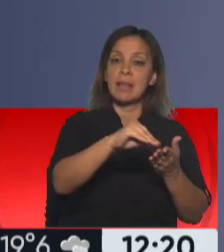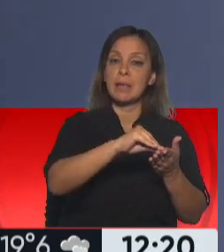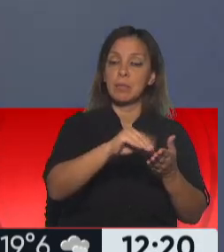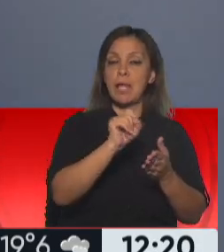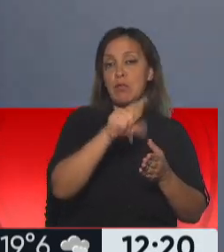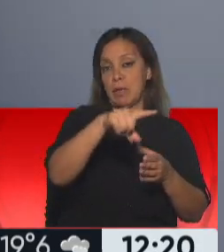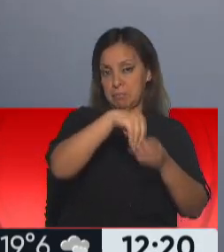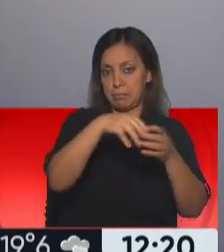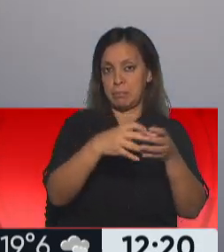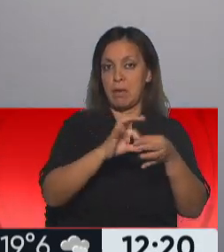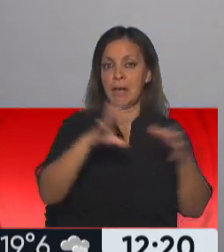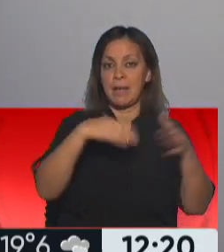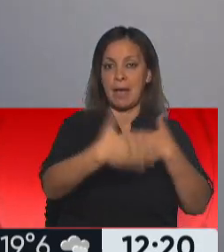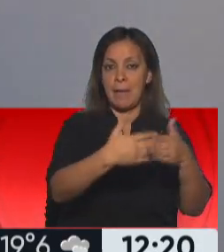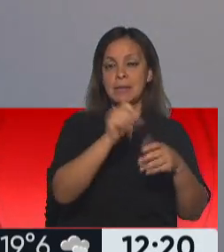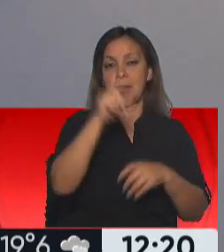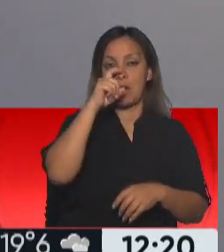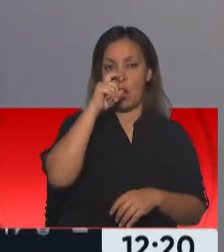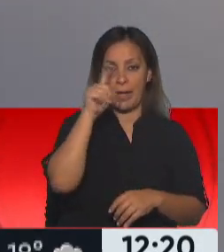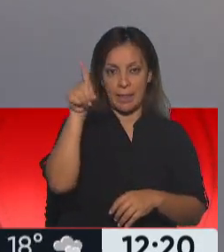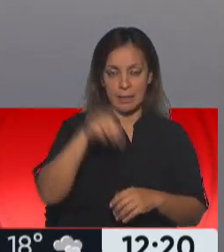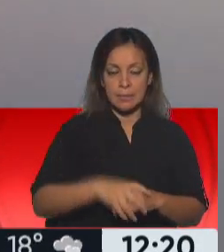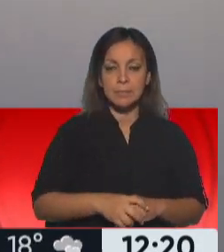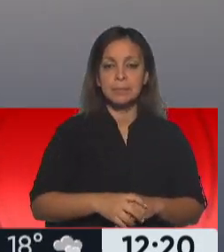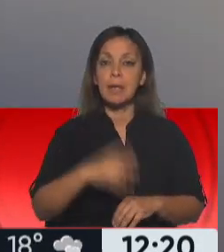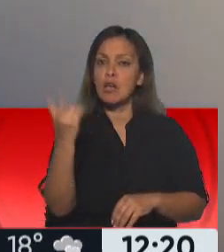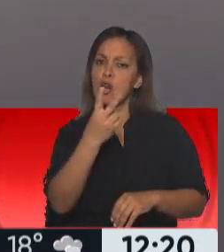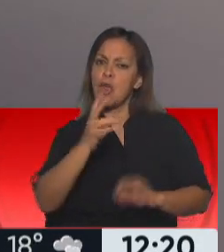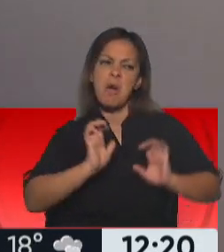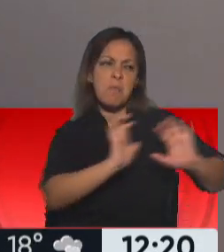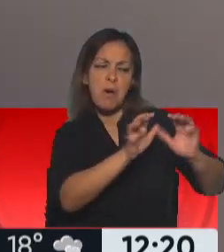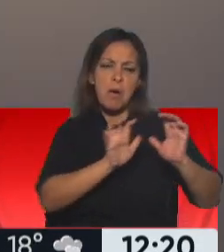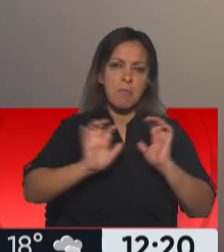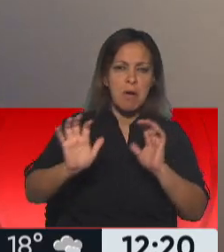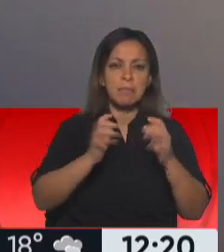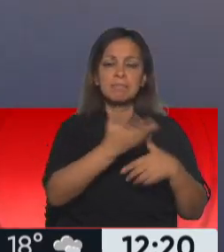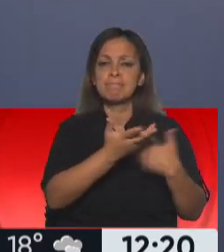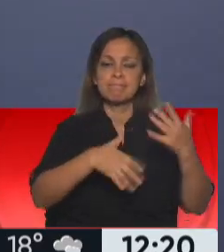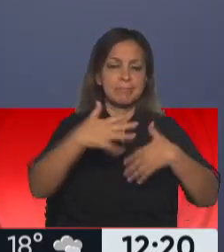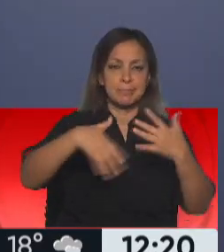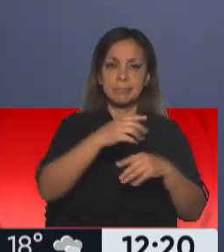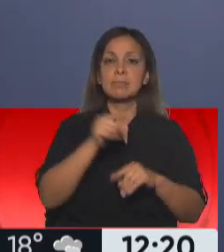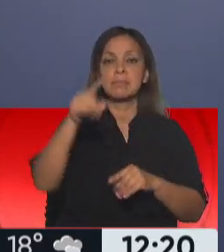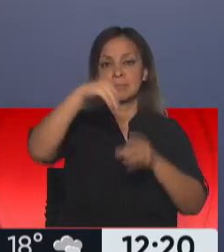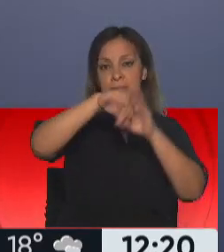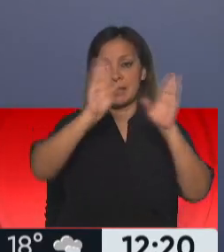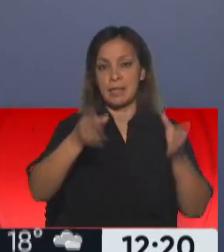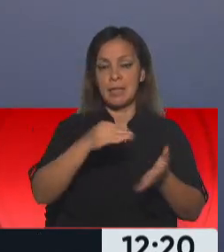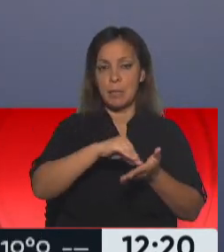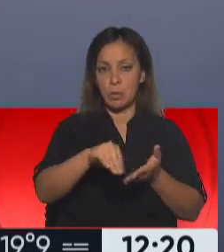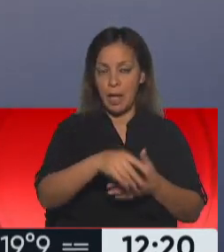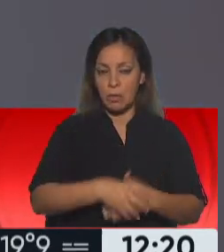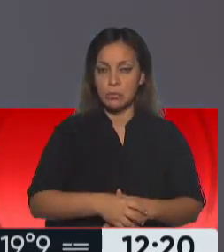Libertad Avanza por la provincia de Corrientes, que se han empujado en el recinto de la Cámara de Diputados de la Nación,